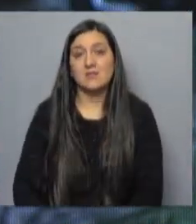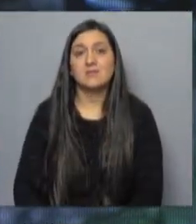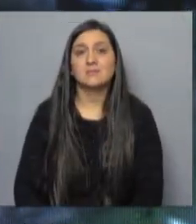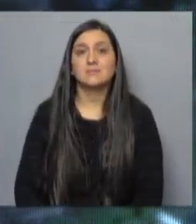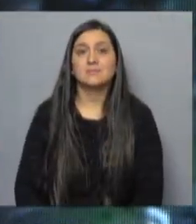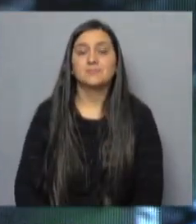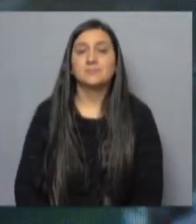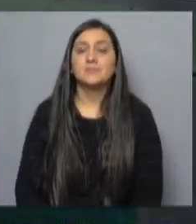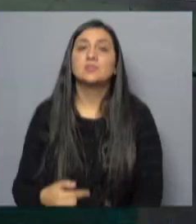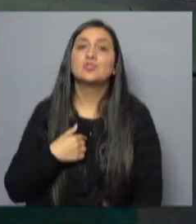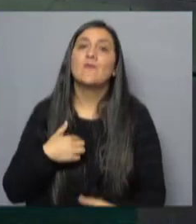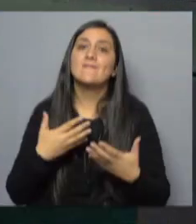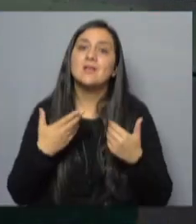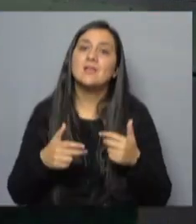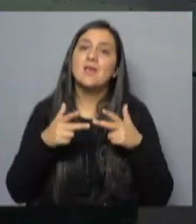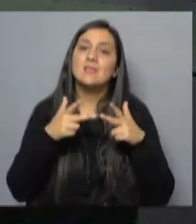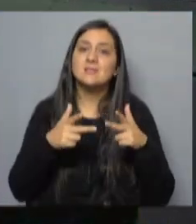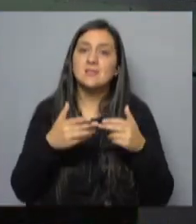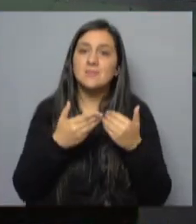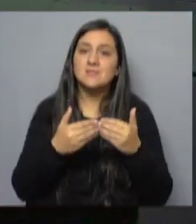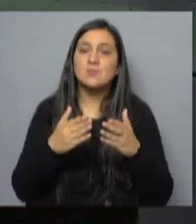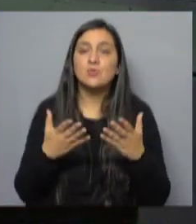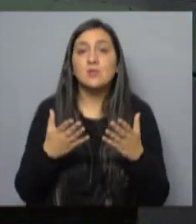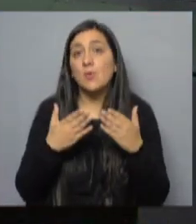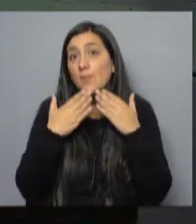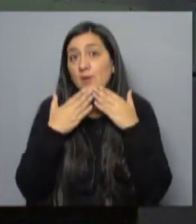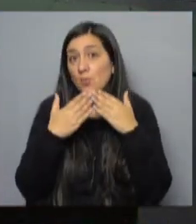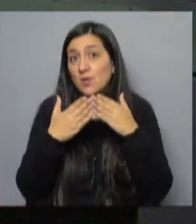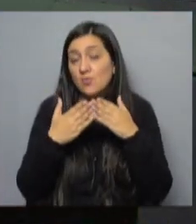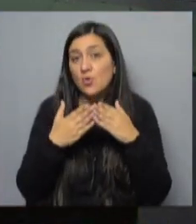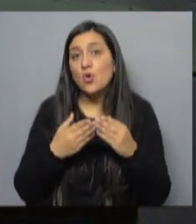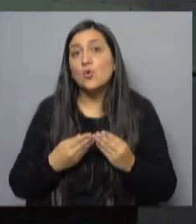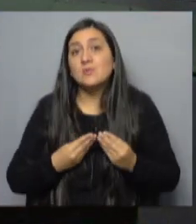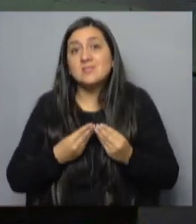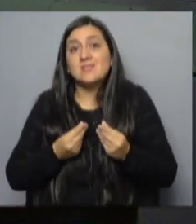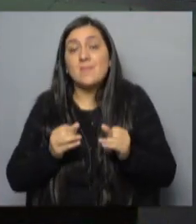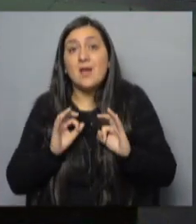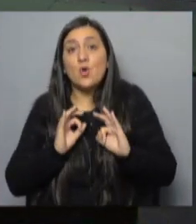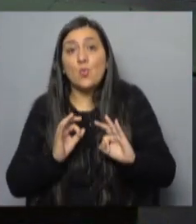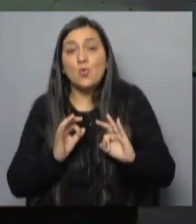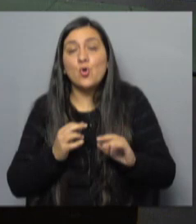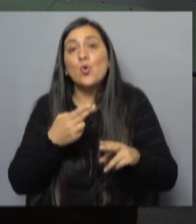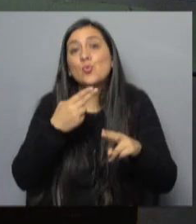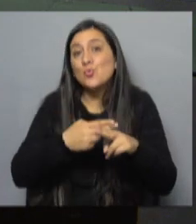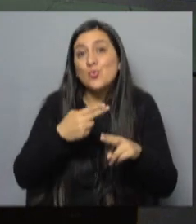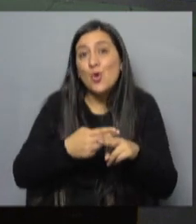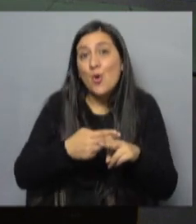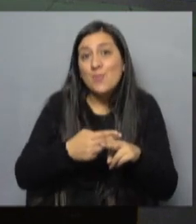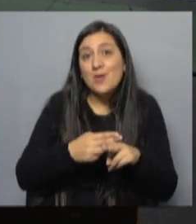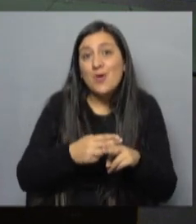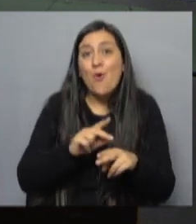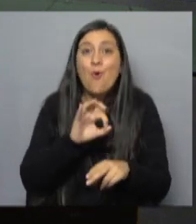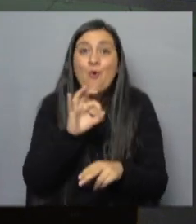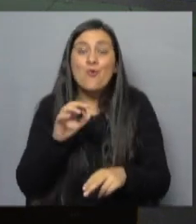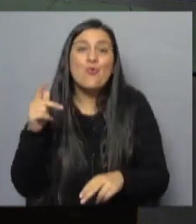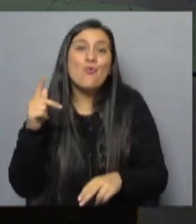que te quería decir, que ya de arranque, te estábamos preguntando en la previa cómo te sentías más cómodo, si con tu nombre de pila, Federico, o como Kung